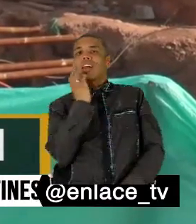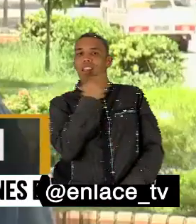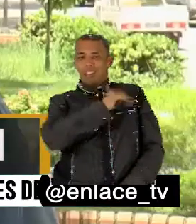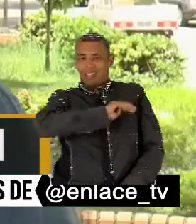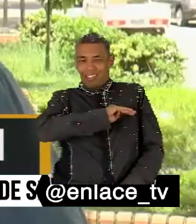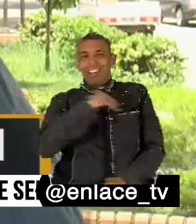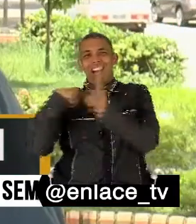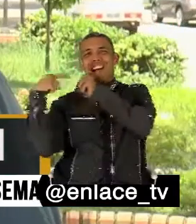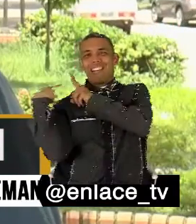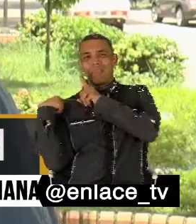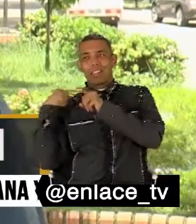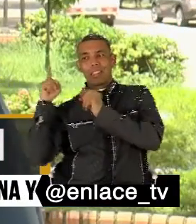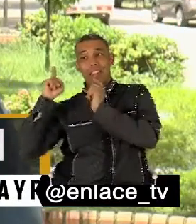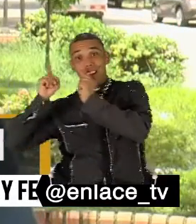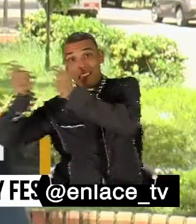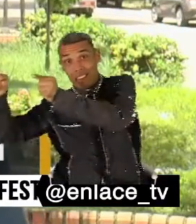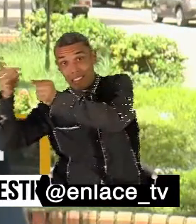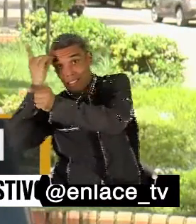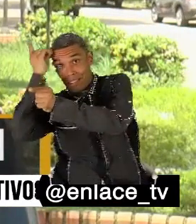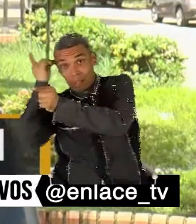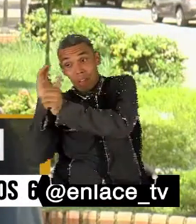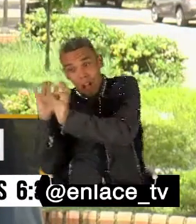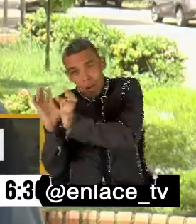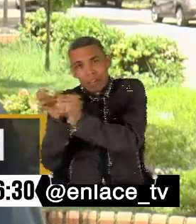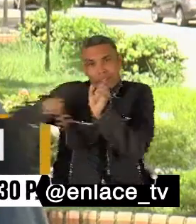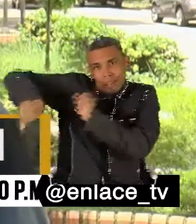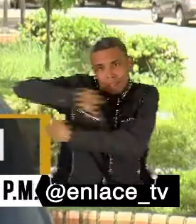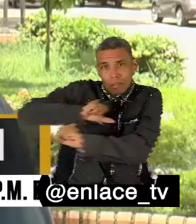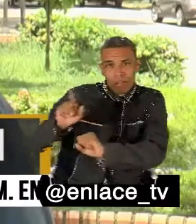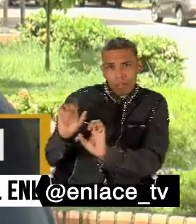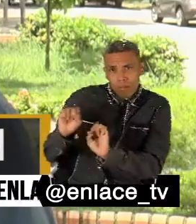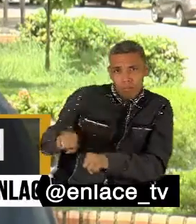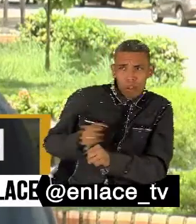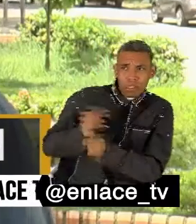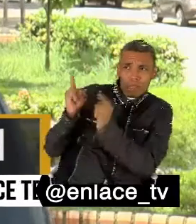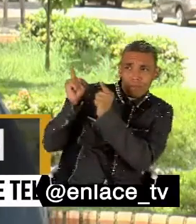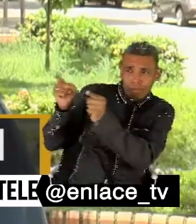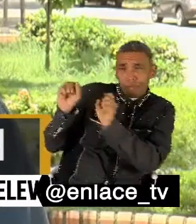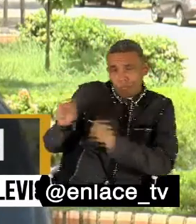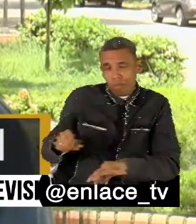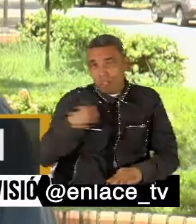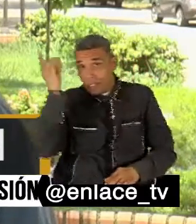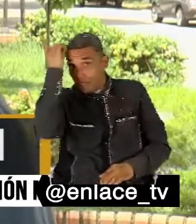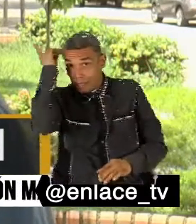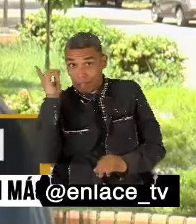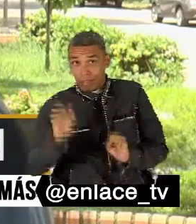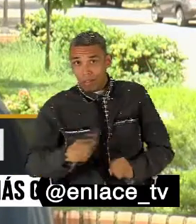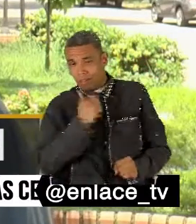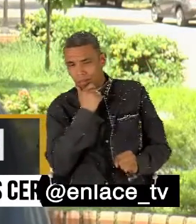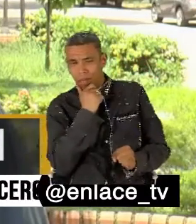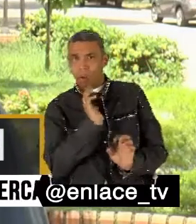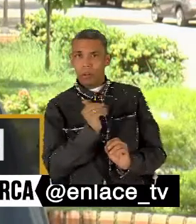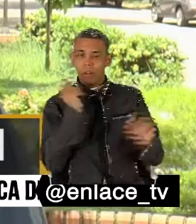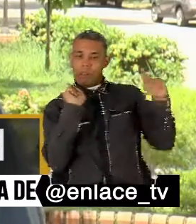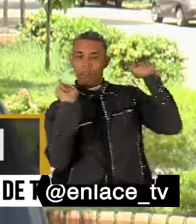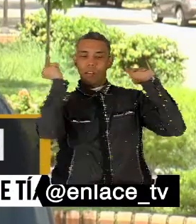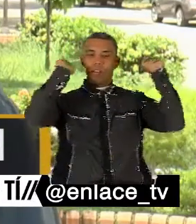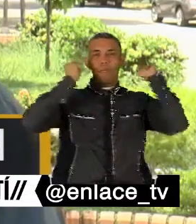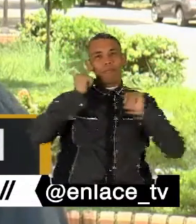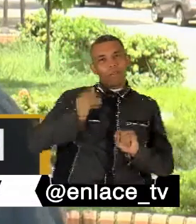en Altadona, pero al este no hacerlo, tendría que hacer el doctor Darío Echeverni, y lo que vemos es que ha omitido el proceso hasta ahora, hasta esta observación que hace la Agencia